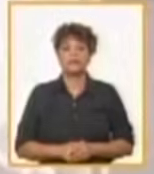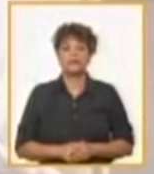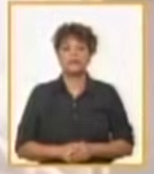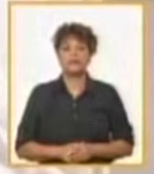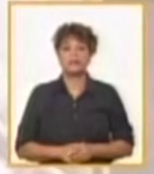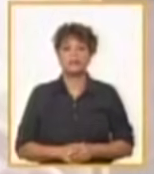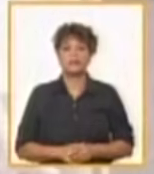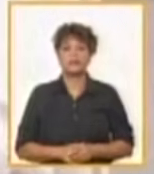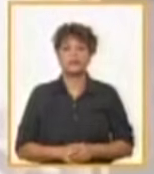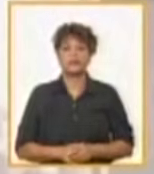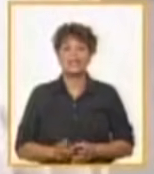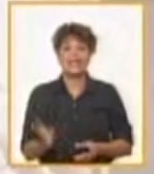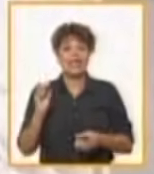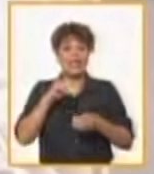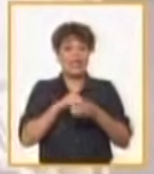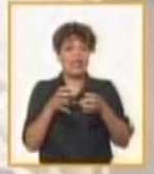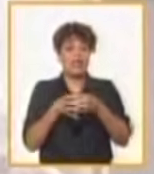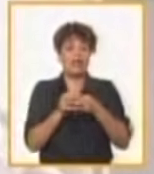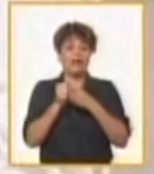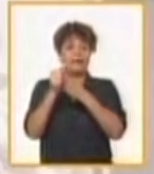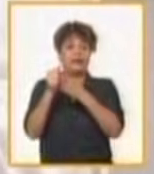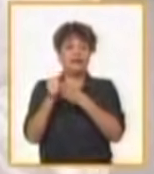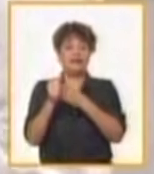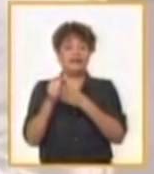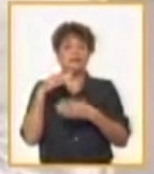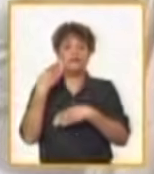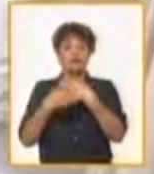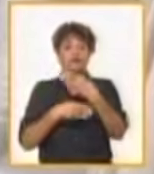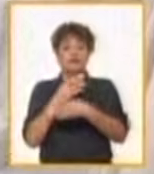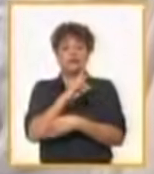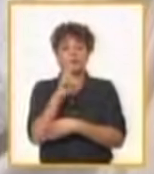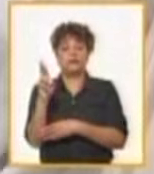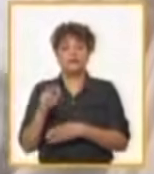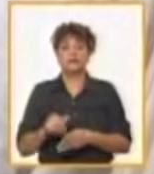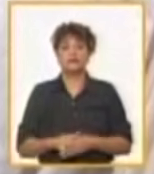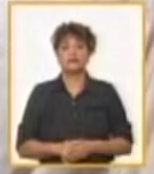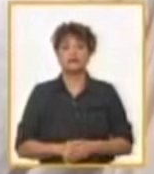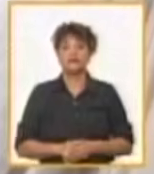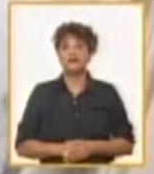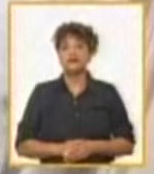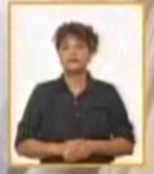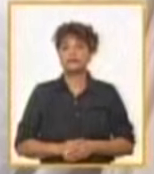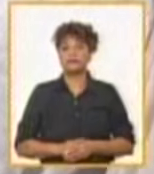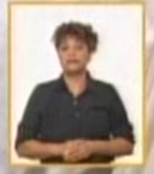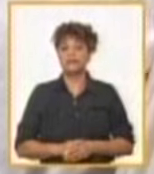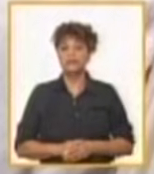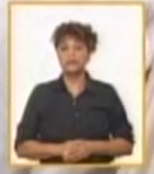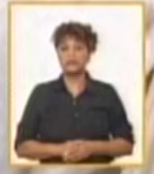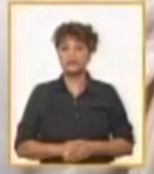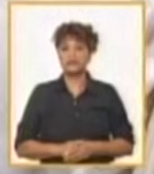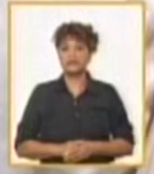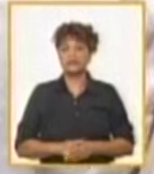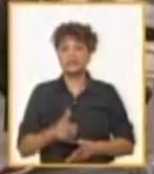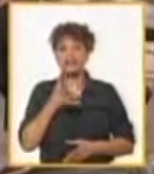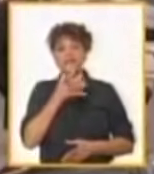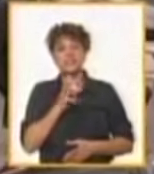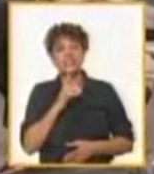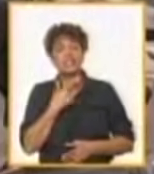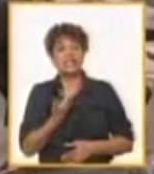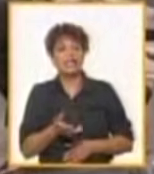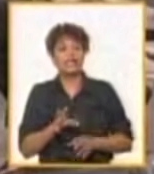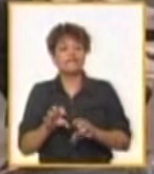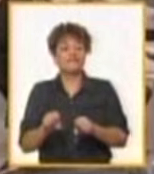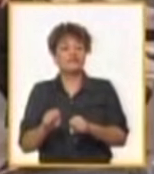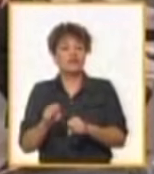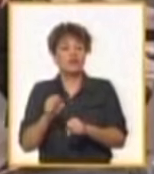del proceso social cubano, absolutamente. Y es parte esencial. Él rescata toda esa